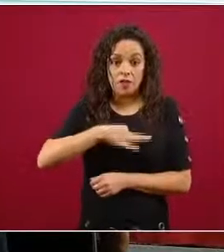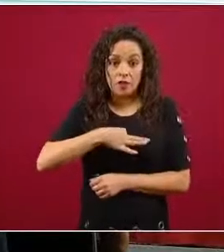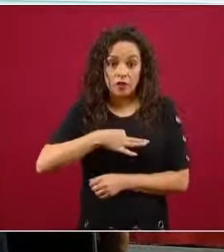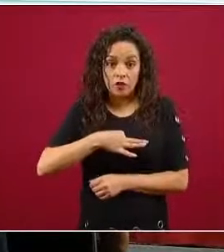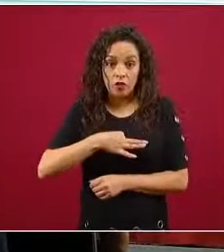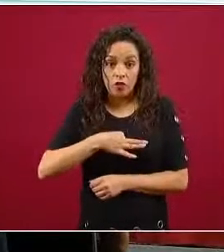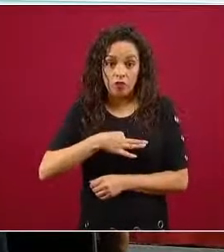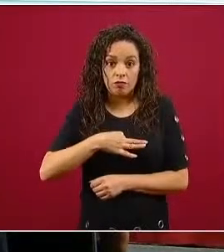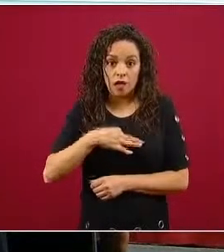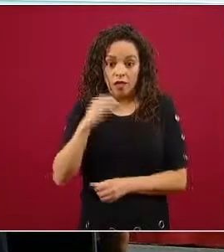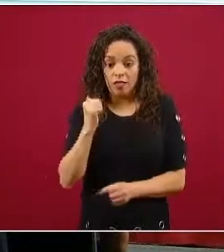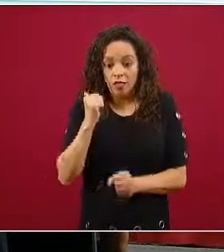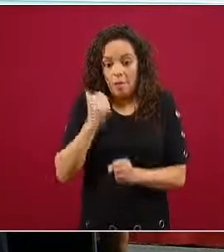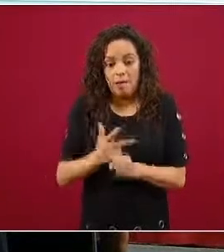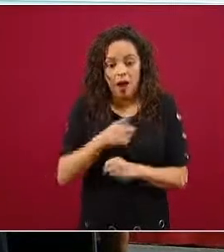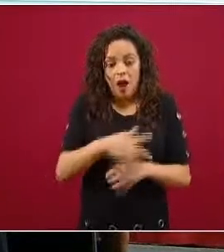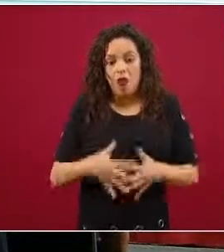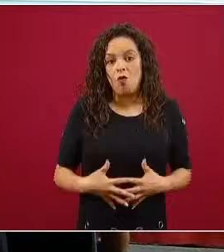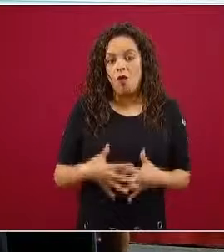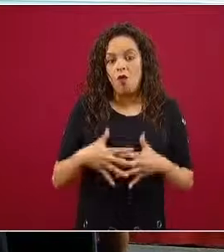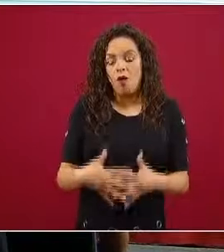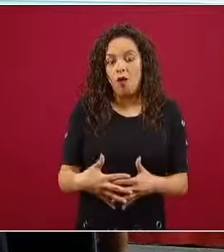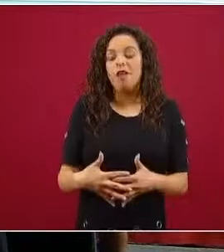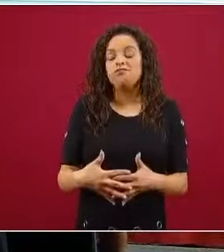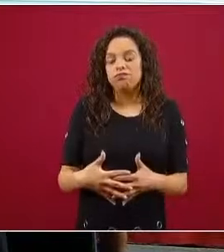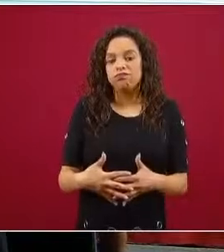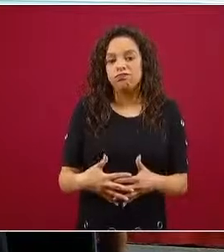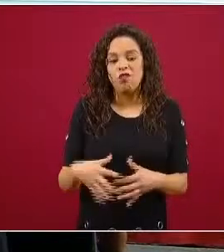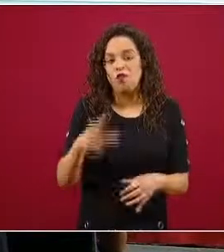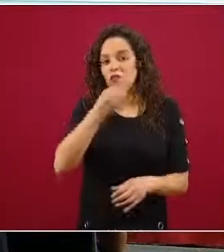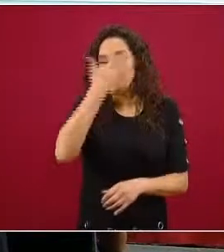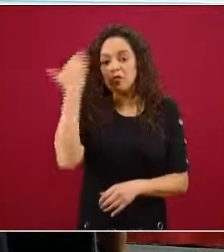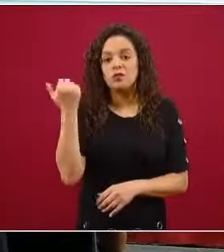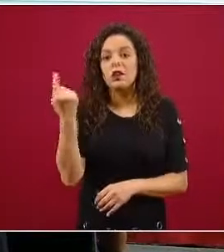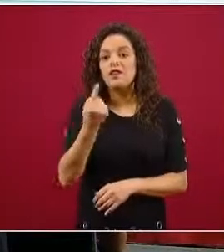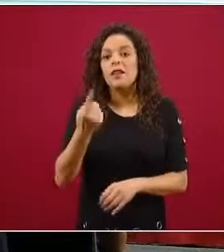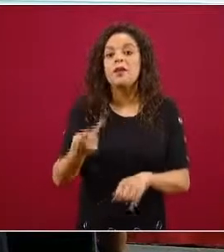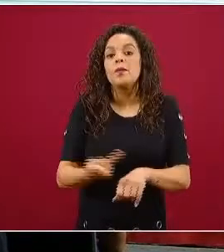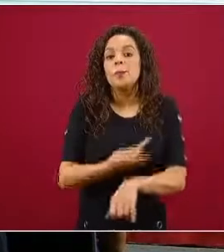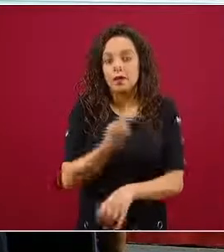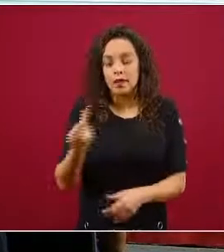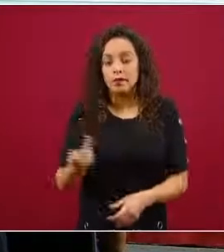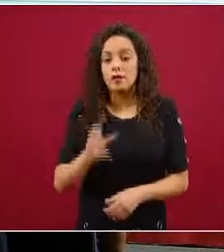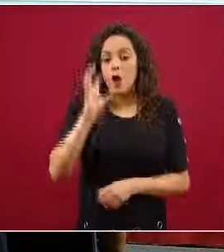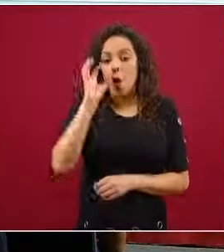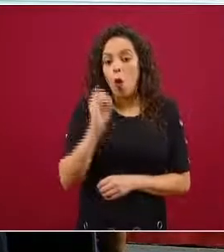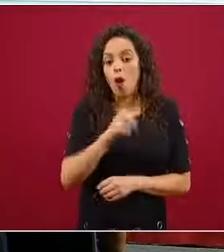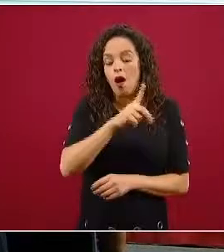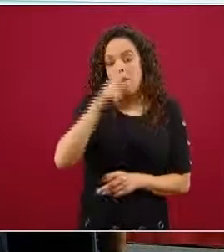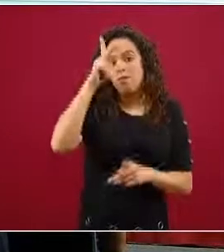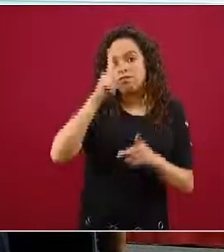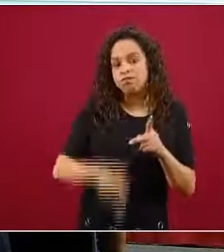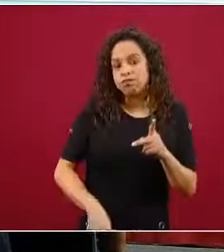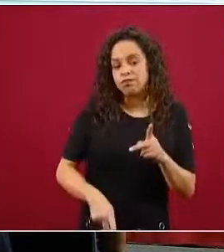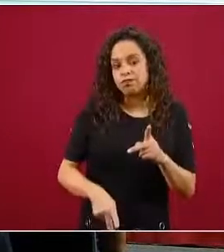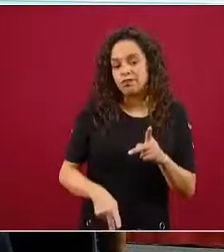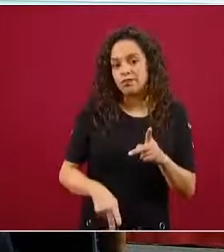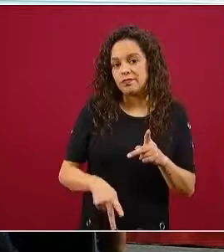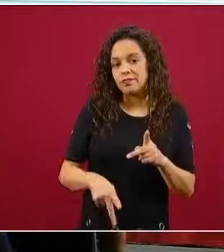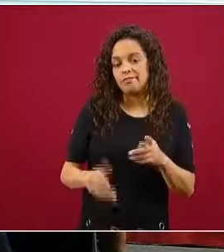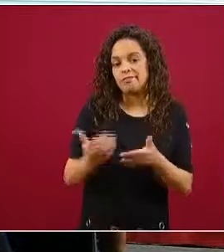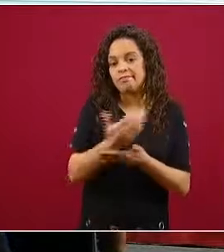por lo tanto considera aspectos éticos como la interrupción voluntaria del embarazo ante la posibilidad de que